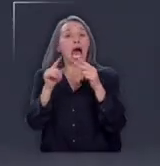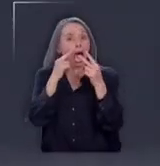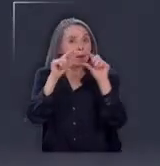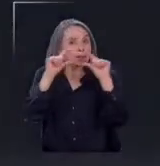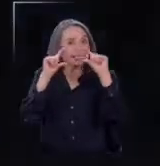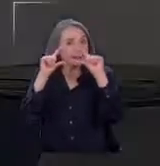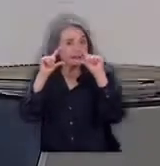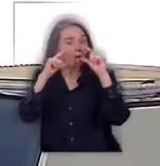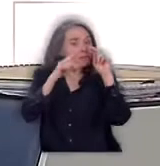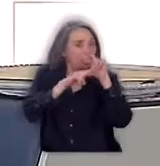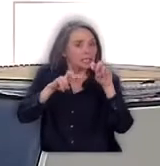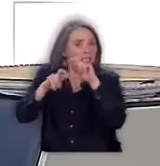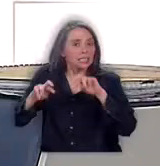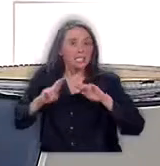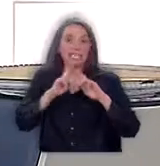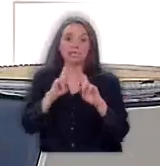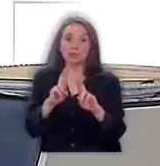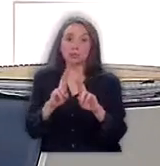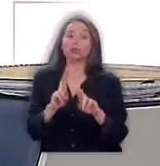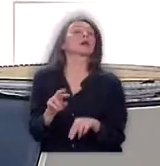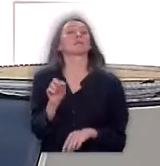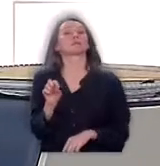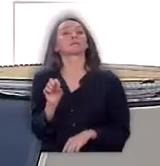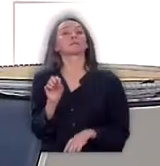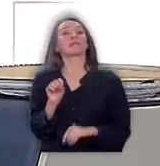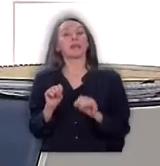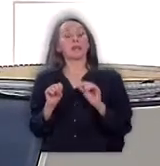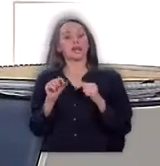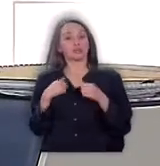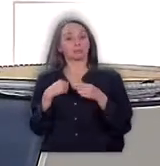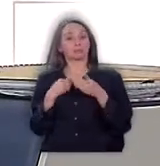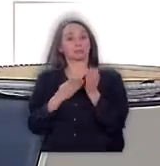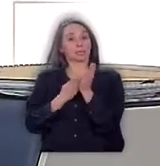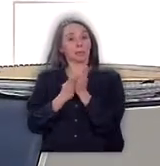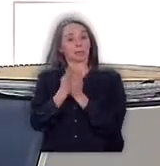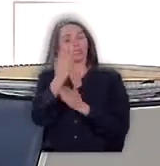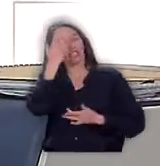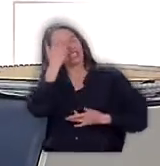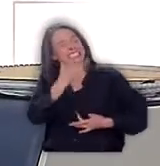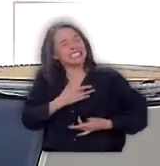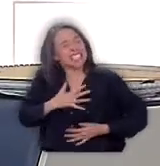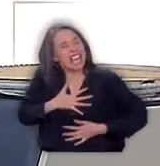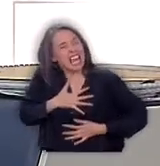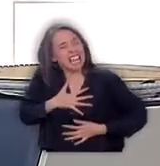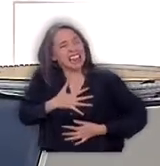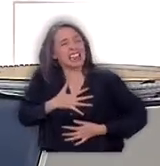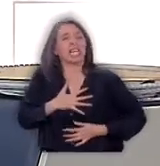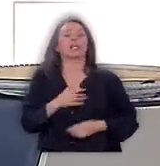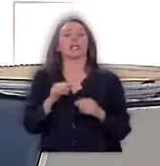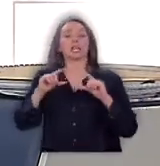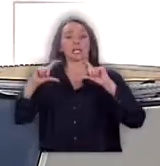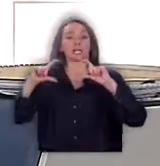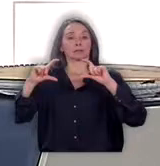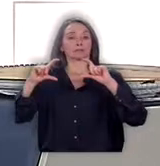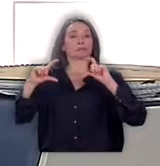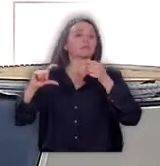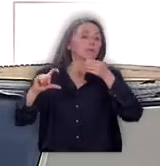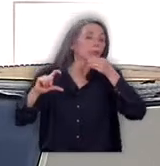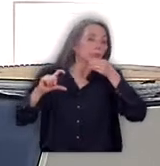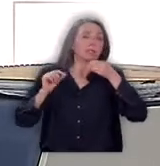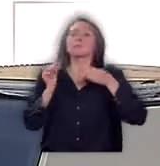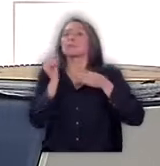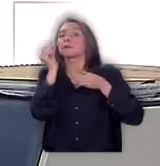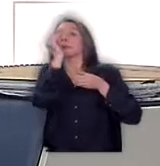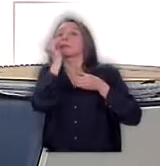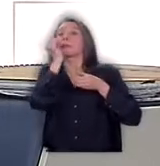preliminares y hemos encontrado que en los primeros 10 días desde inicio del síntoma ambas muestras tienen un valor diagnóstico